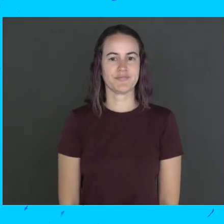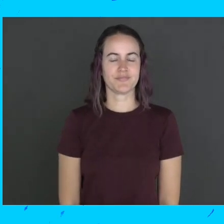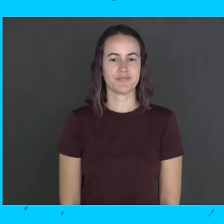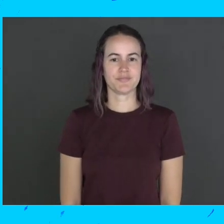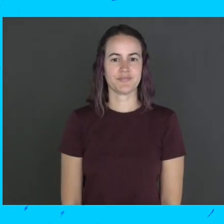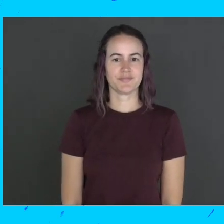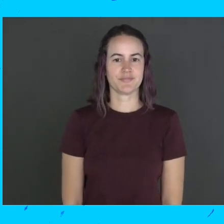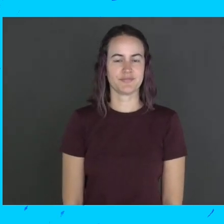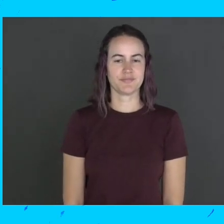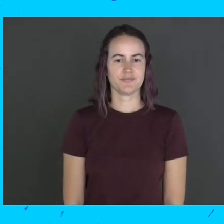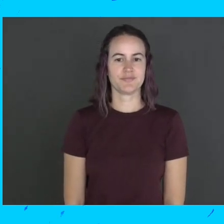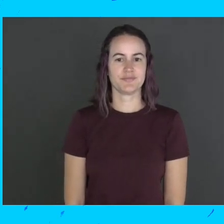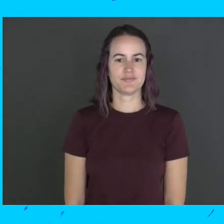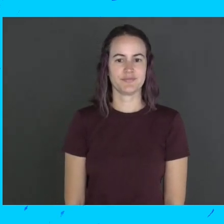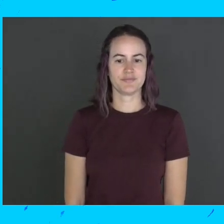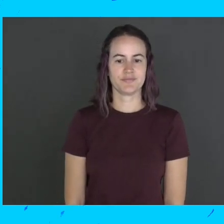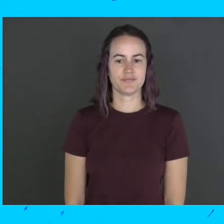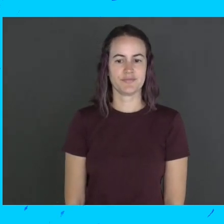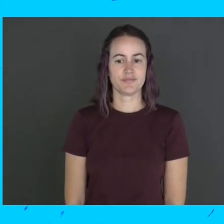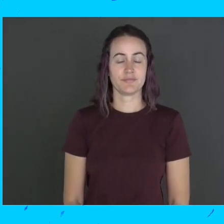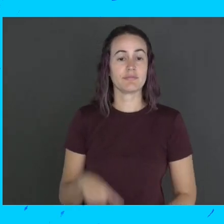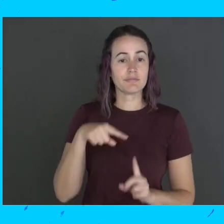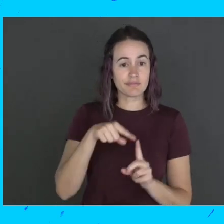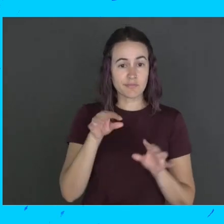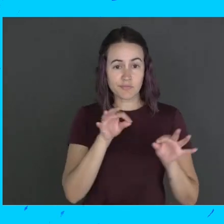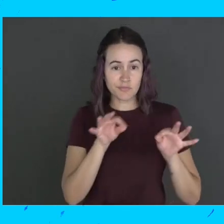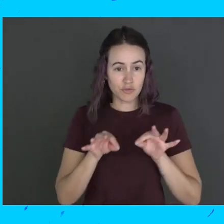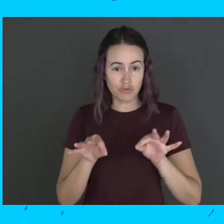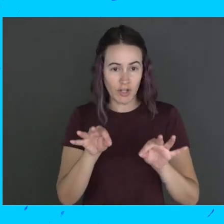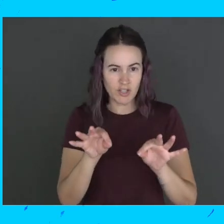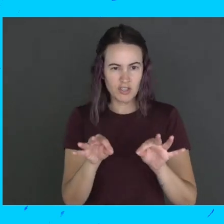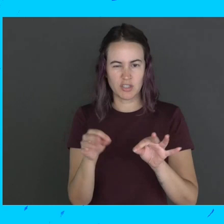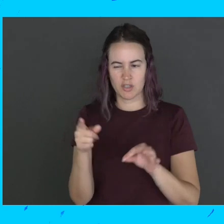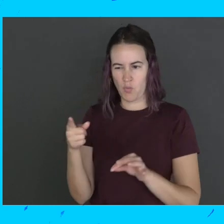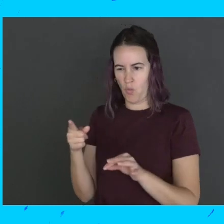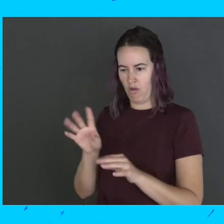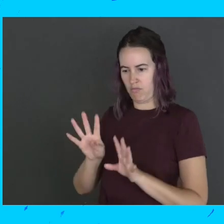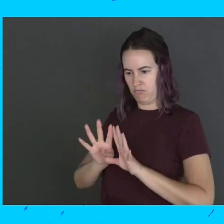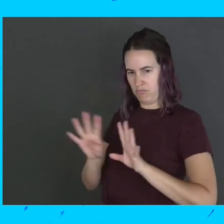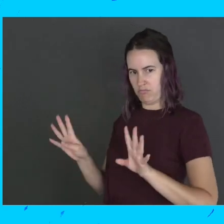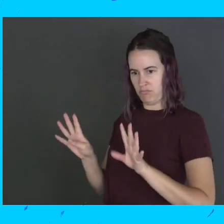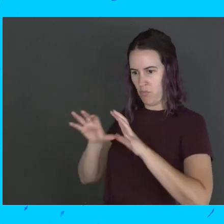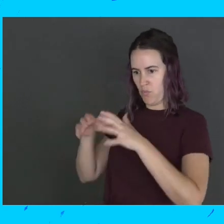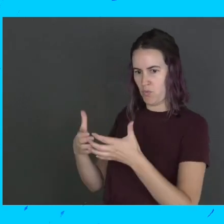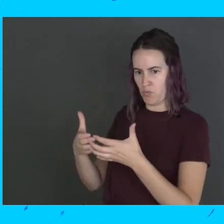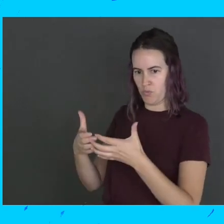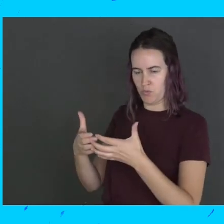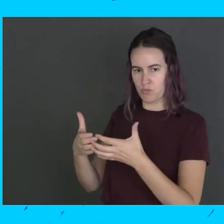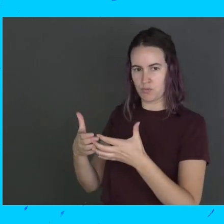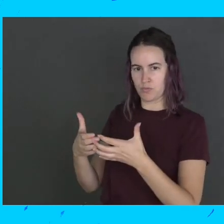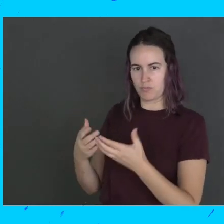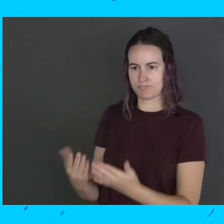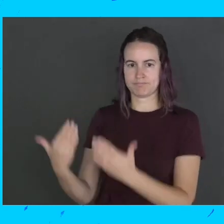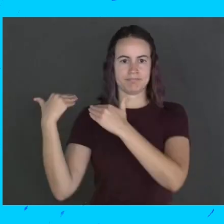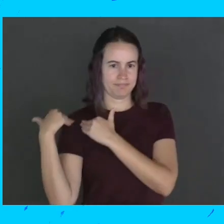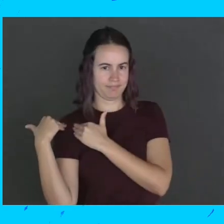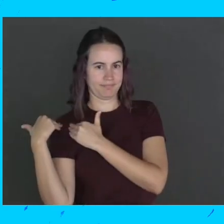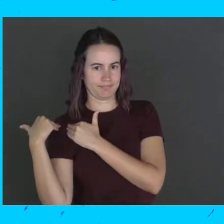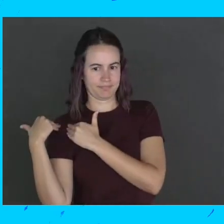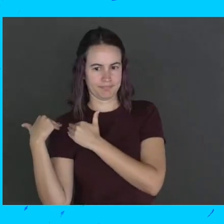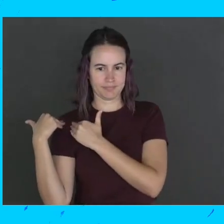avanzar. Tenemos que desarrollar un marco de evaluación, tenemos que alinearlo